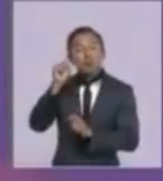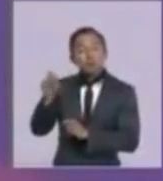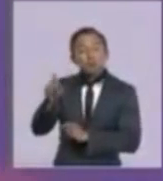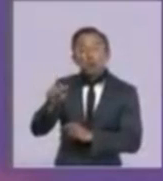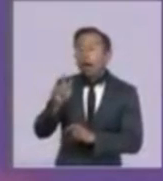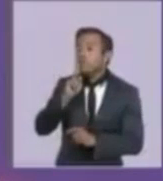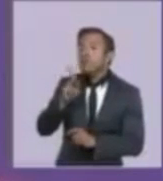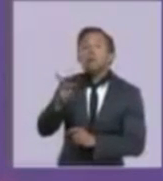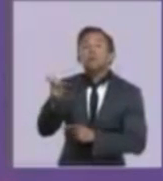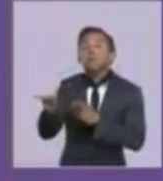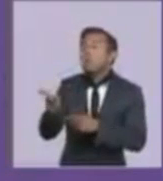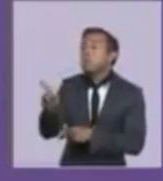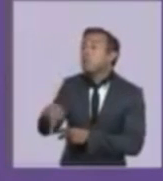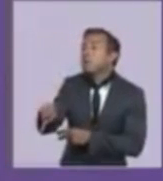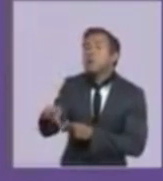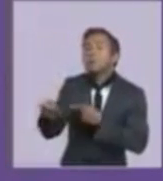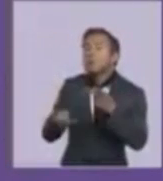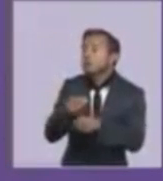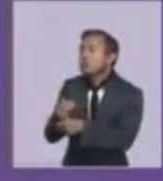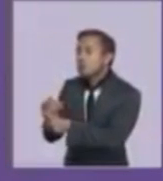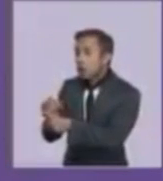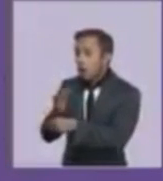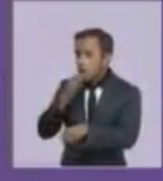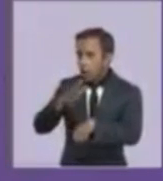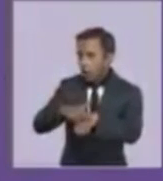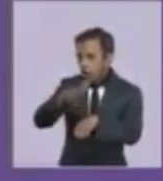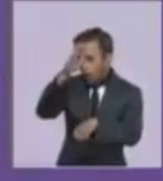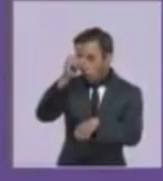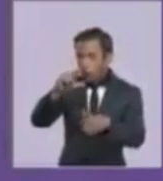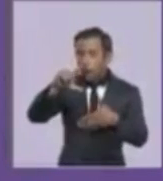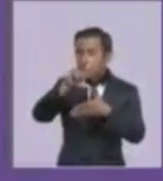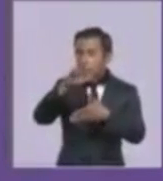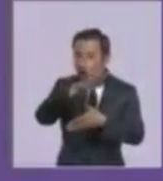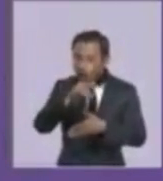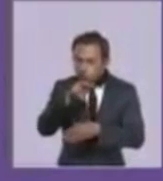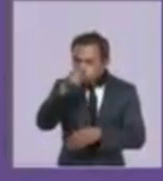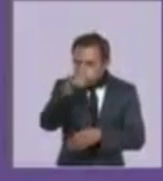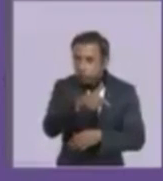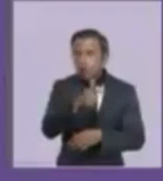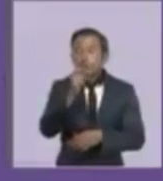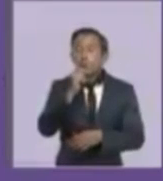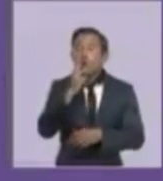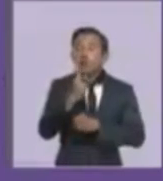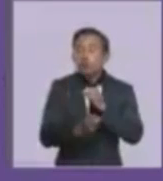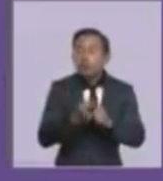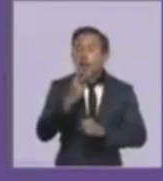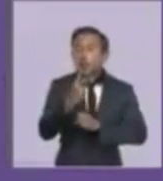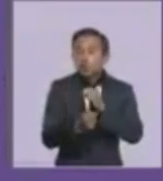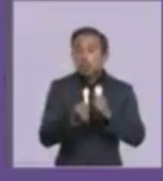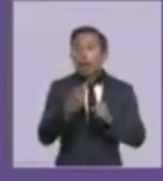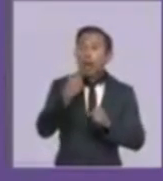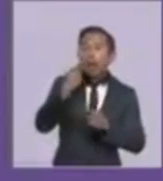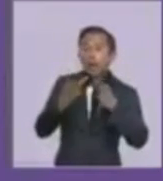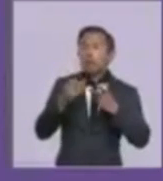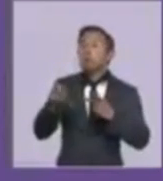No perdamos de vista lo que ha pasado en América Latina. Con ese cuento de las consultas cada 2 años, Hugo Chávez se quedó 15 años en